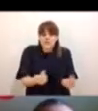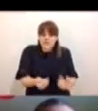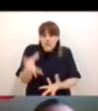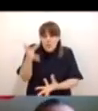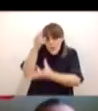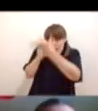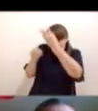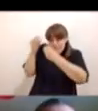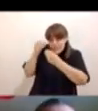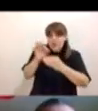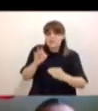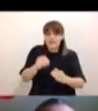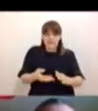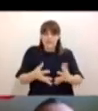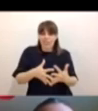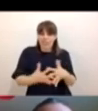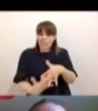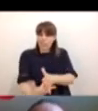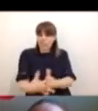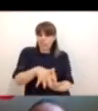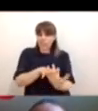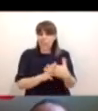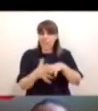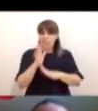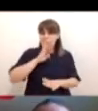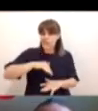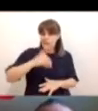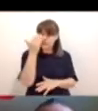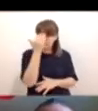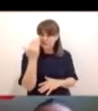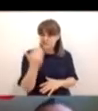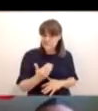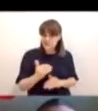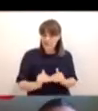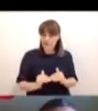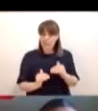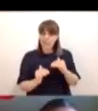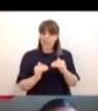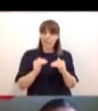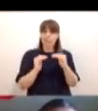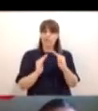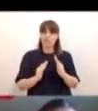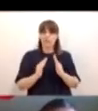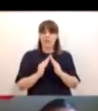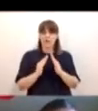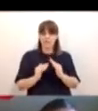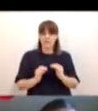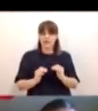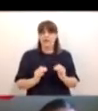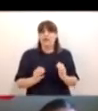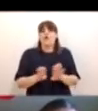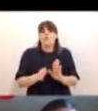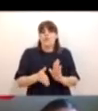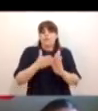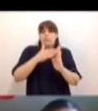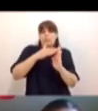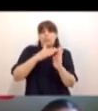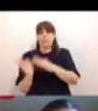la altura que tendrá que alcanzar si los cimientos son fuertes y sólidos pues el edificio que somos tendrá bases